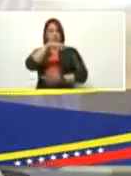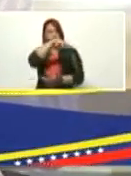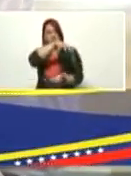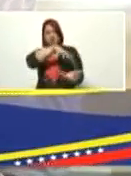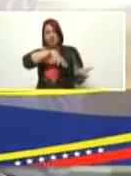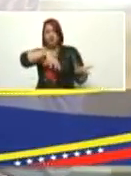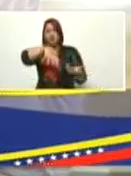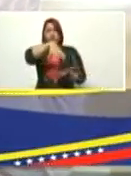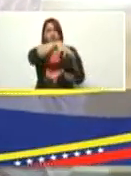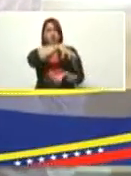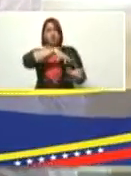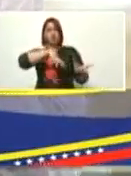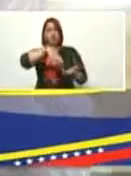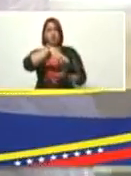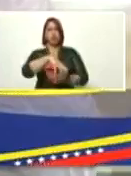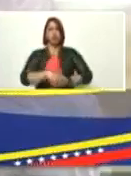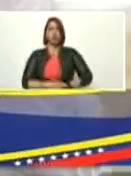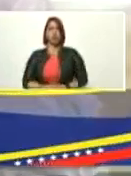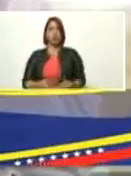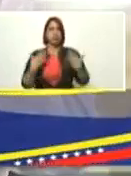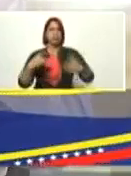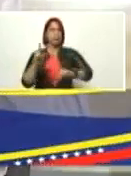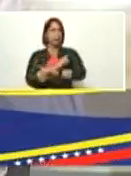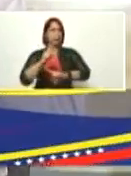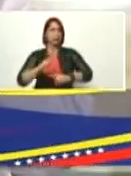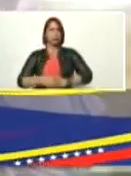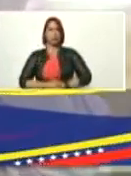turbulento y acelerado.